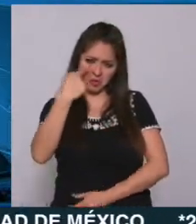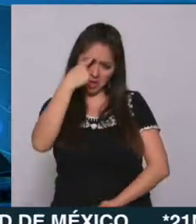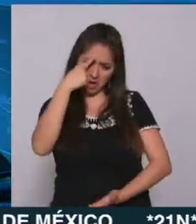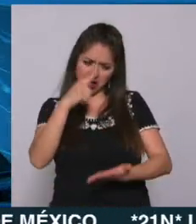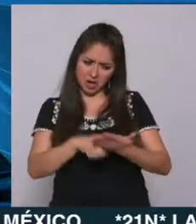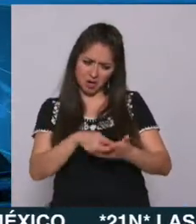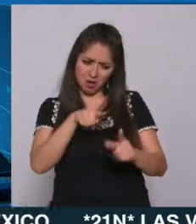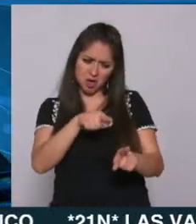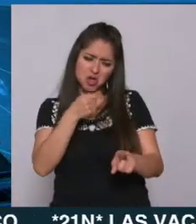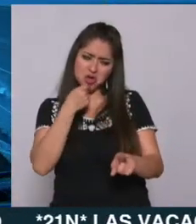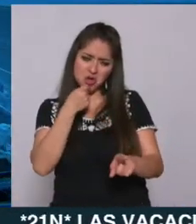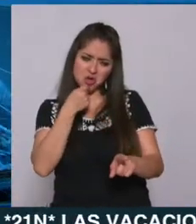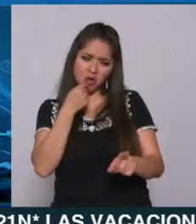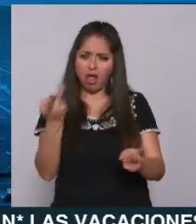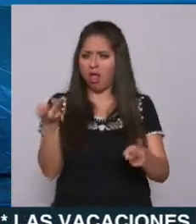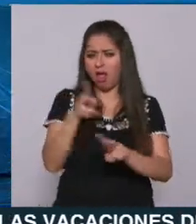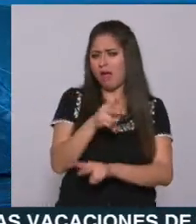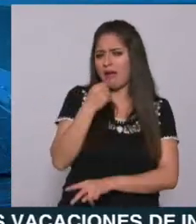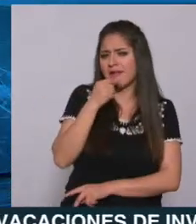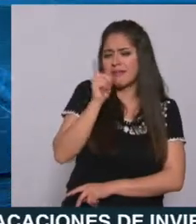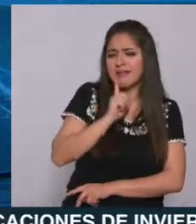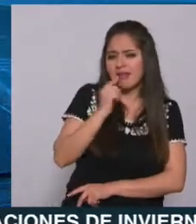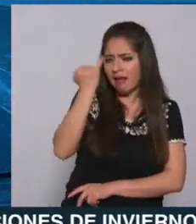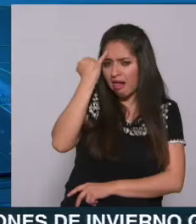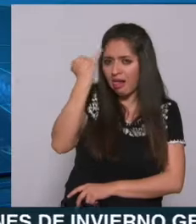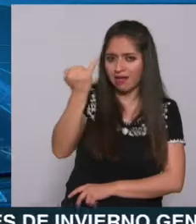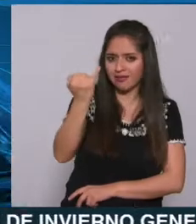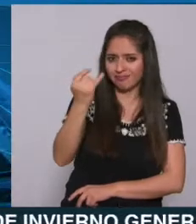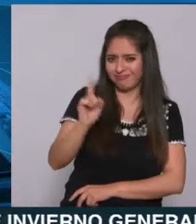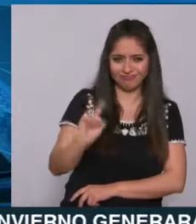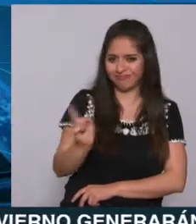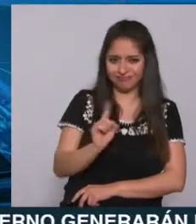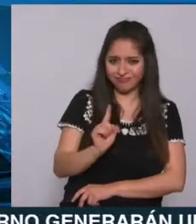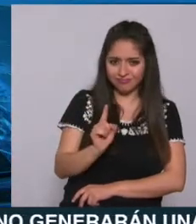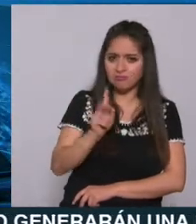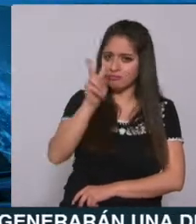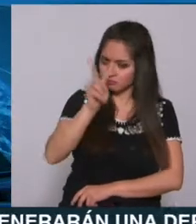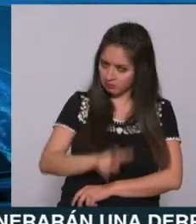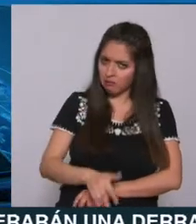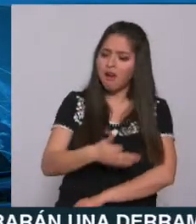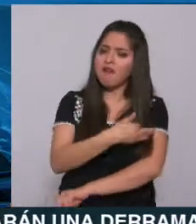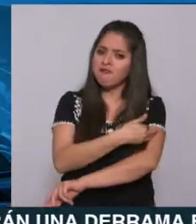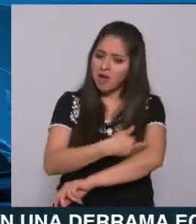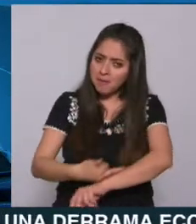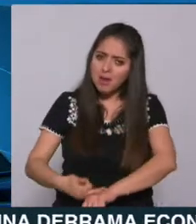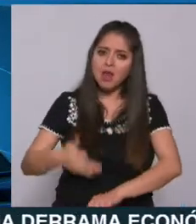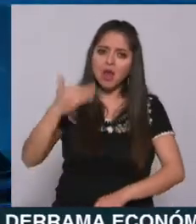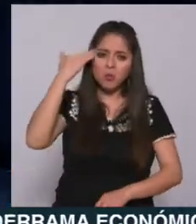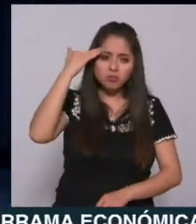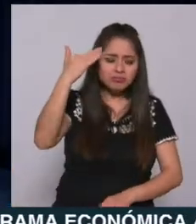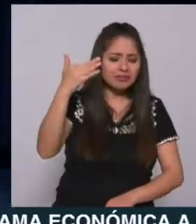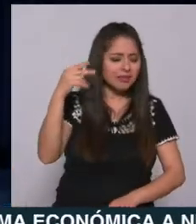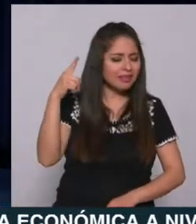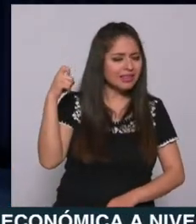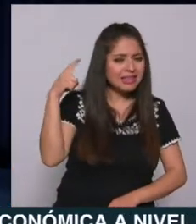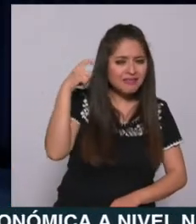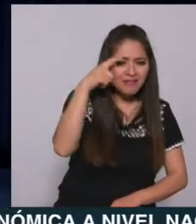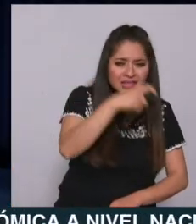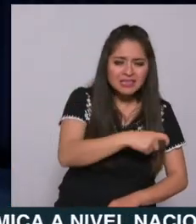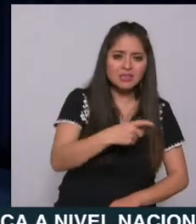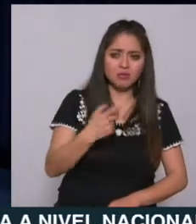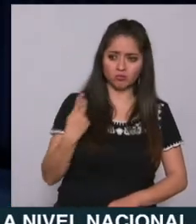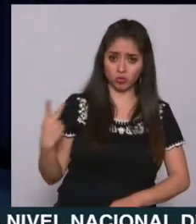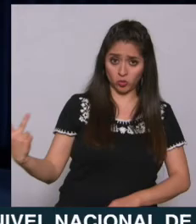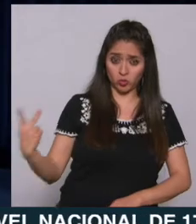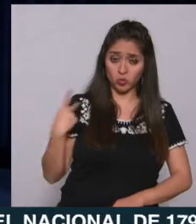va a ser niño, va a ser niña. No es así. Las familias pasamos por procesos largos, complicados, en nuestro